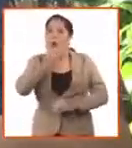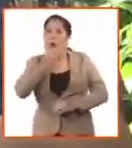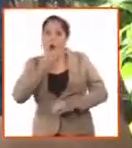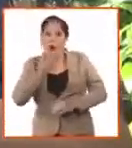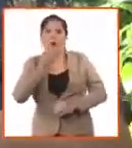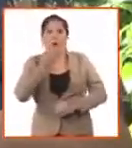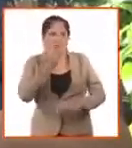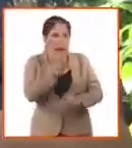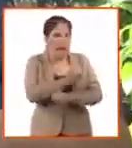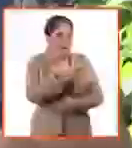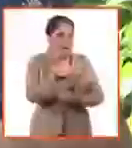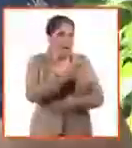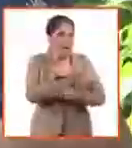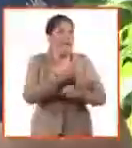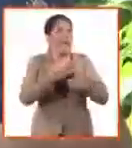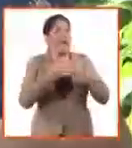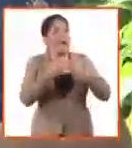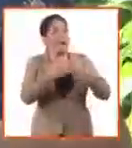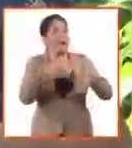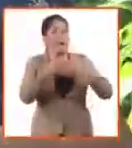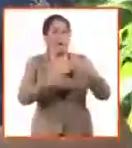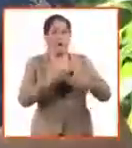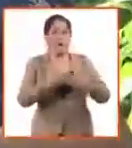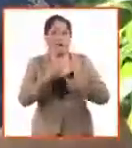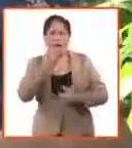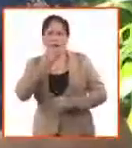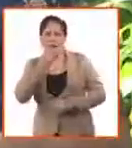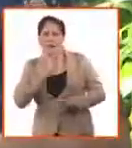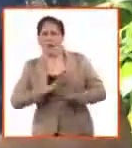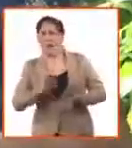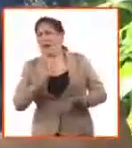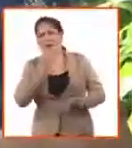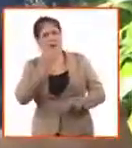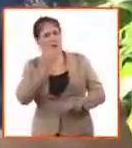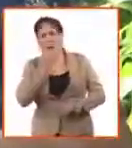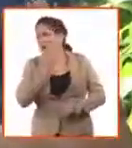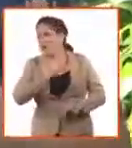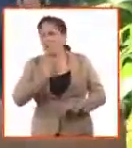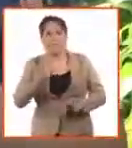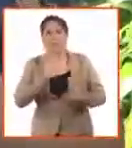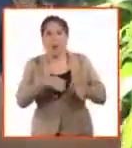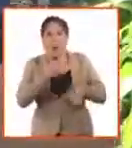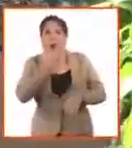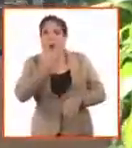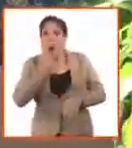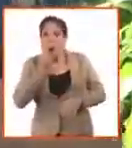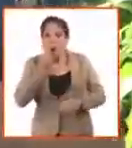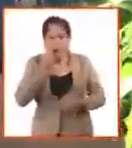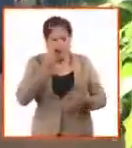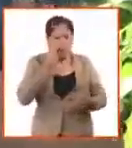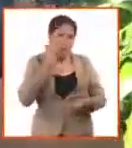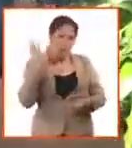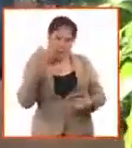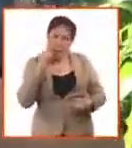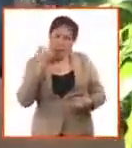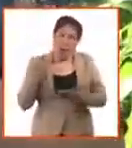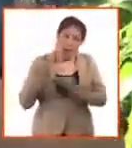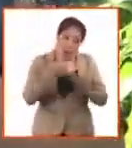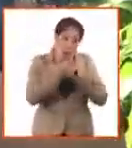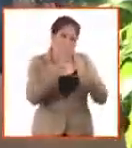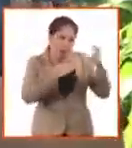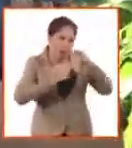podía encontrar a lo mejor solución es que nosotros la hemos pasado por encima y no la hemos visto pero como esa sinapsis están